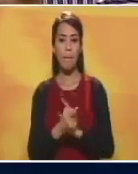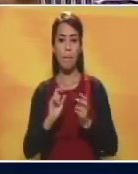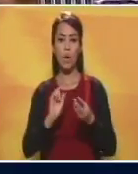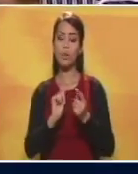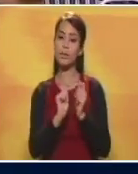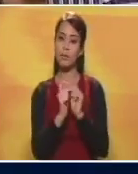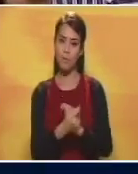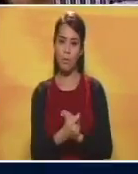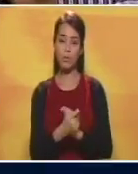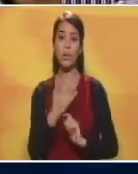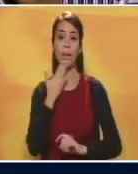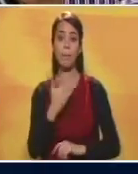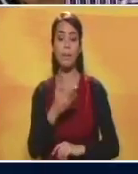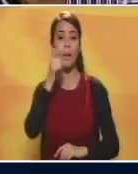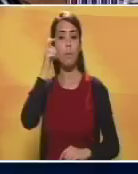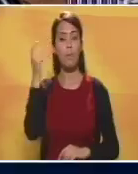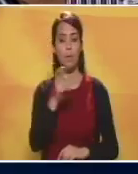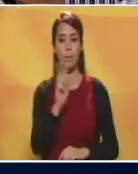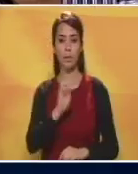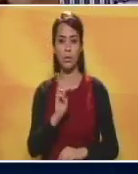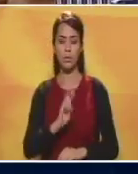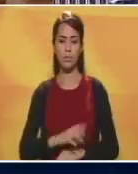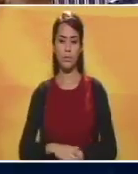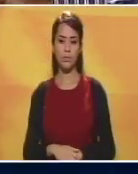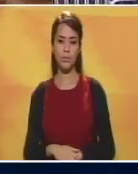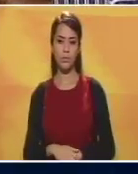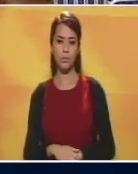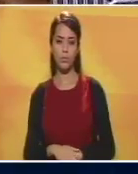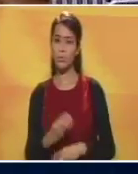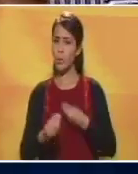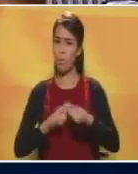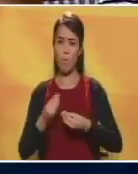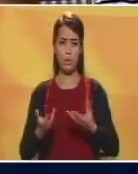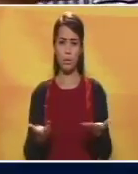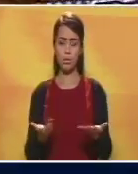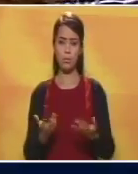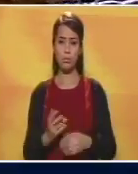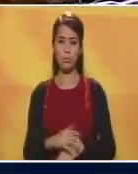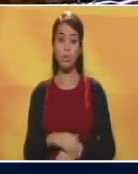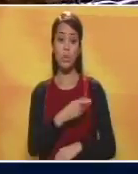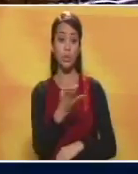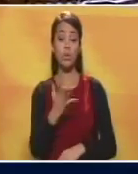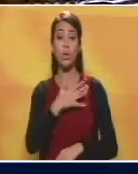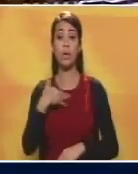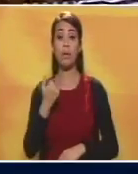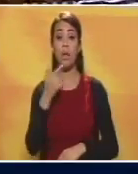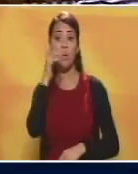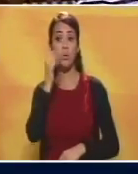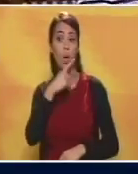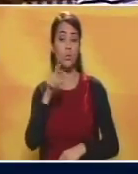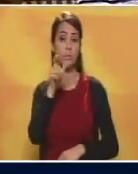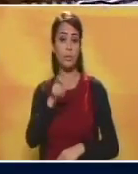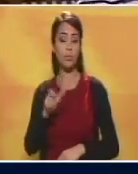que exige la mayoría del pueblo venezolano. No lo vamos a hacer. No lo vamos a hacer si eso es lo que quieren escuchar otros.